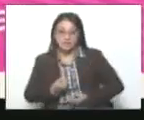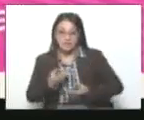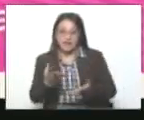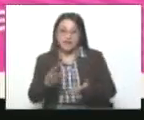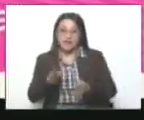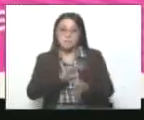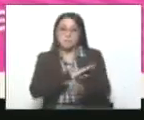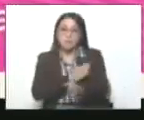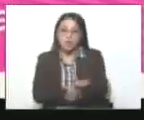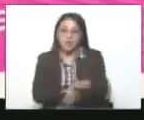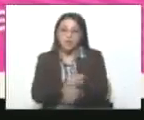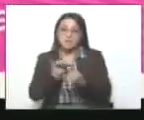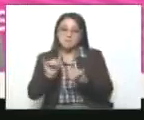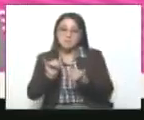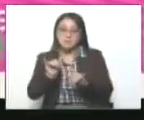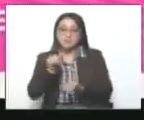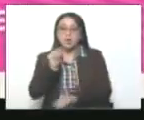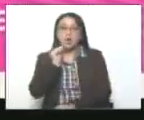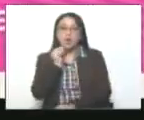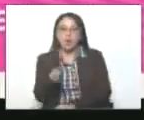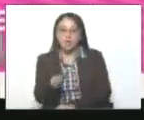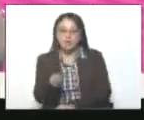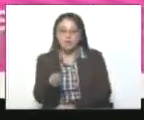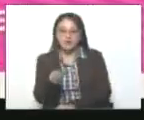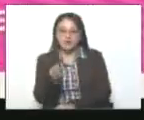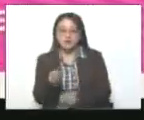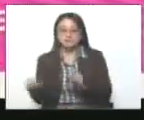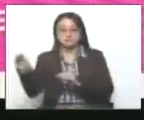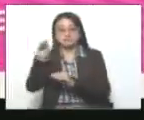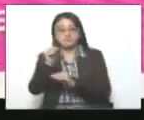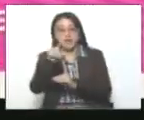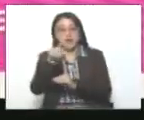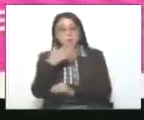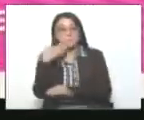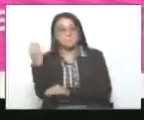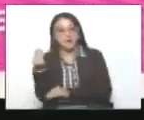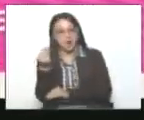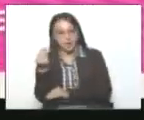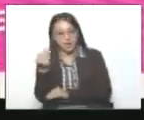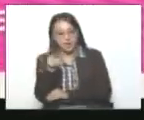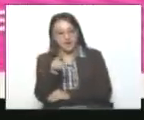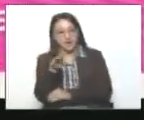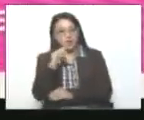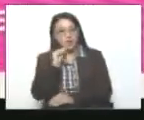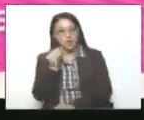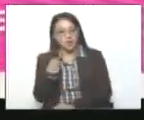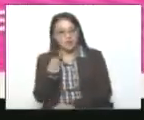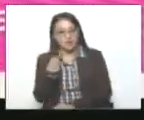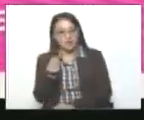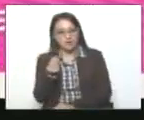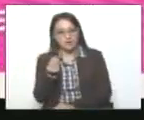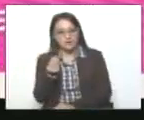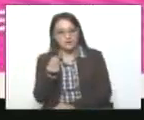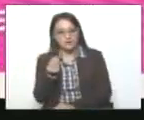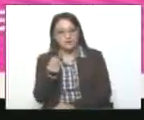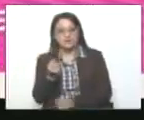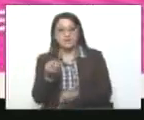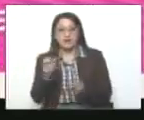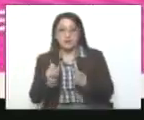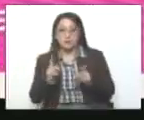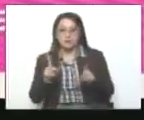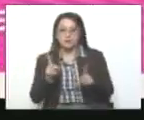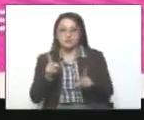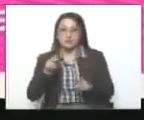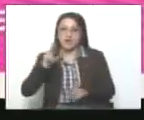juventud. Es poner a los mejores y a las mejores, darle la oportunidad, como nunca antes se hizo